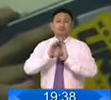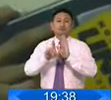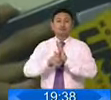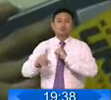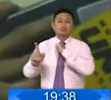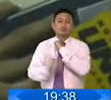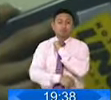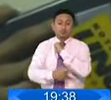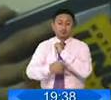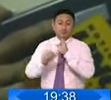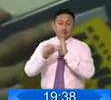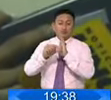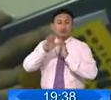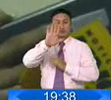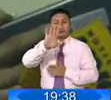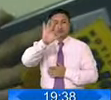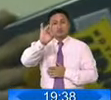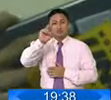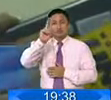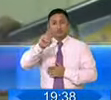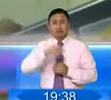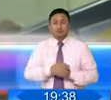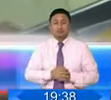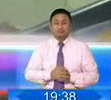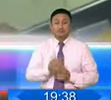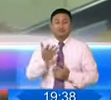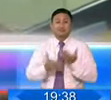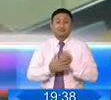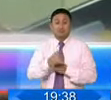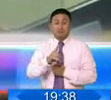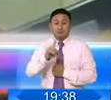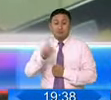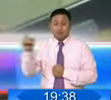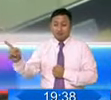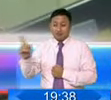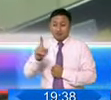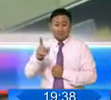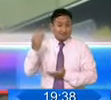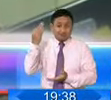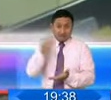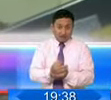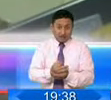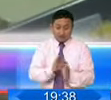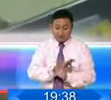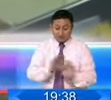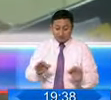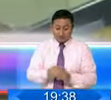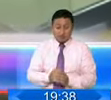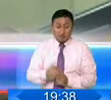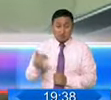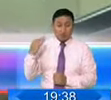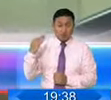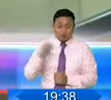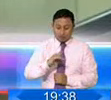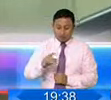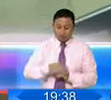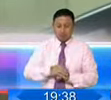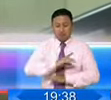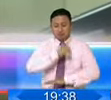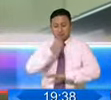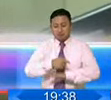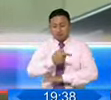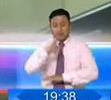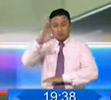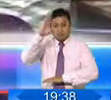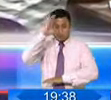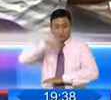me establece en su artículo 582 que en caso de no comparecencia de una persona a una versión libre y voluntaria, solicitaré el auxilio de